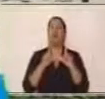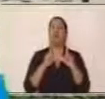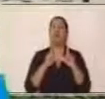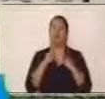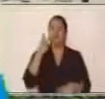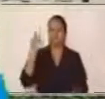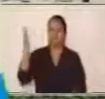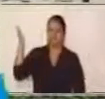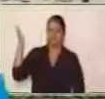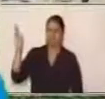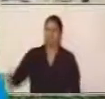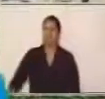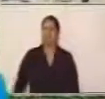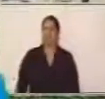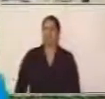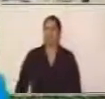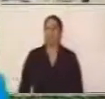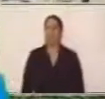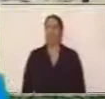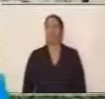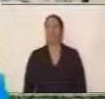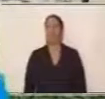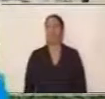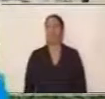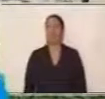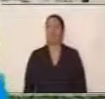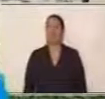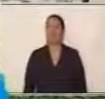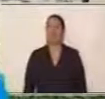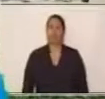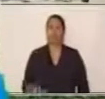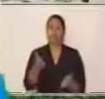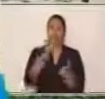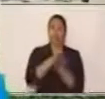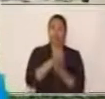doblar, ¿sí?, de esta forma.